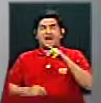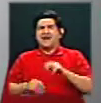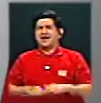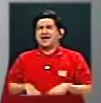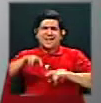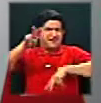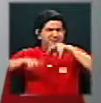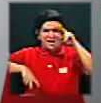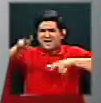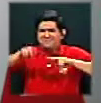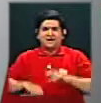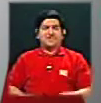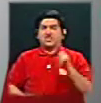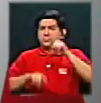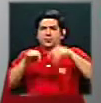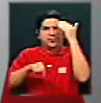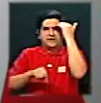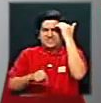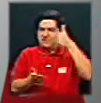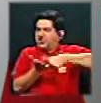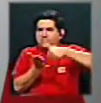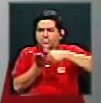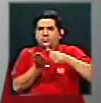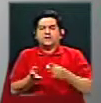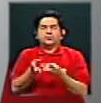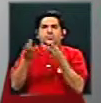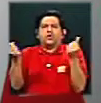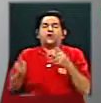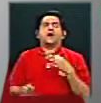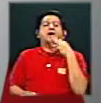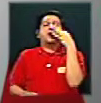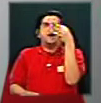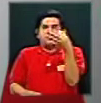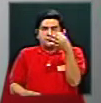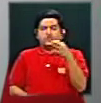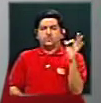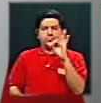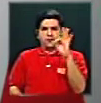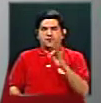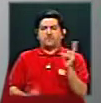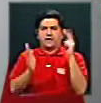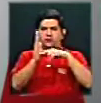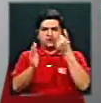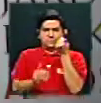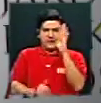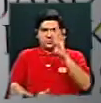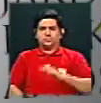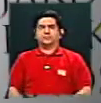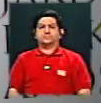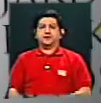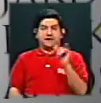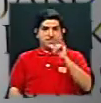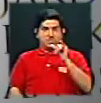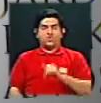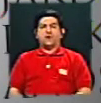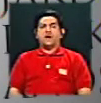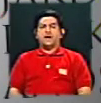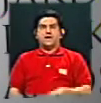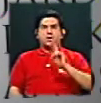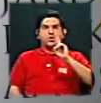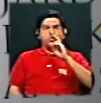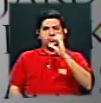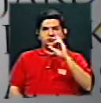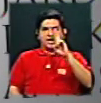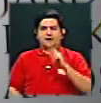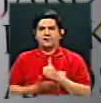incertidumbre hacen impredecible el resultado electoral en las próximas elecciones de febrero del 2014. También, la Universidad de Costa